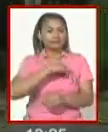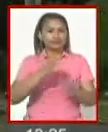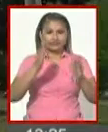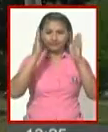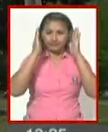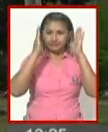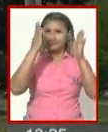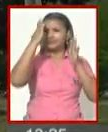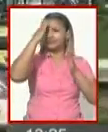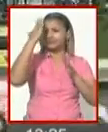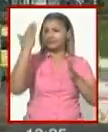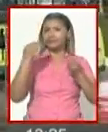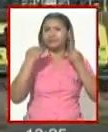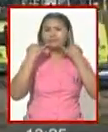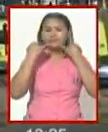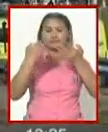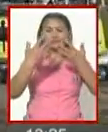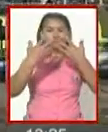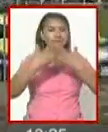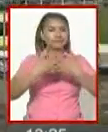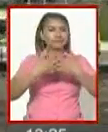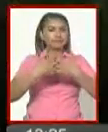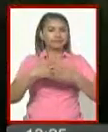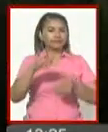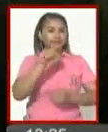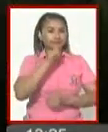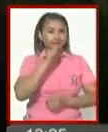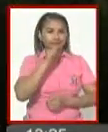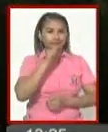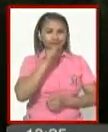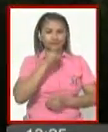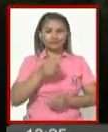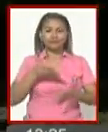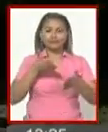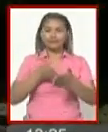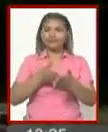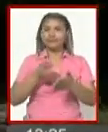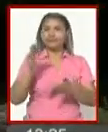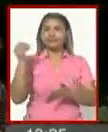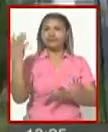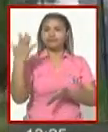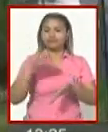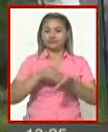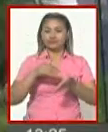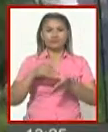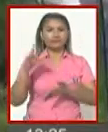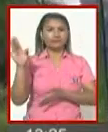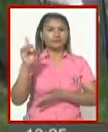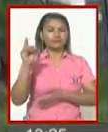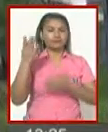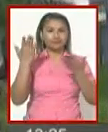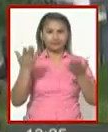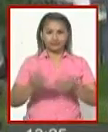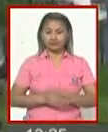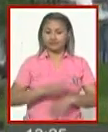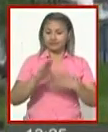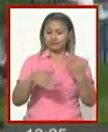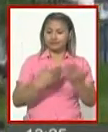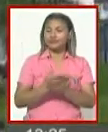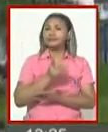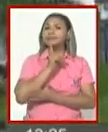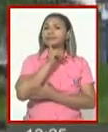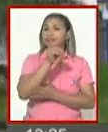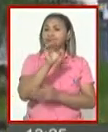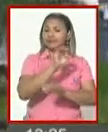estar vigilantes porque ha anunciado esta empresa privada de que va a demandar por más de 15 millones de bolivianos. Ahí, con toda